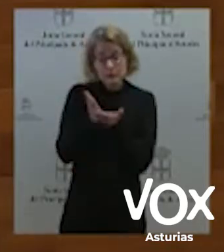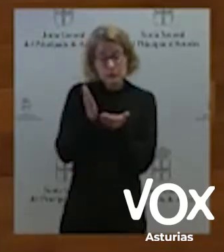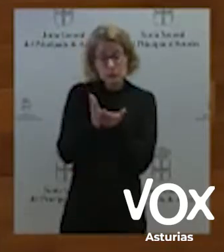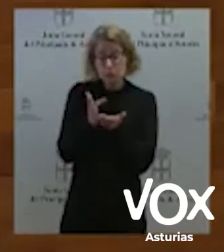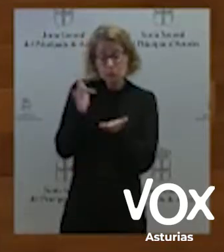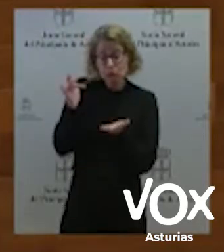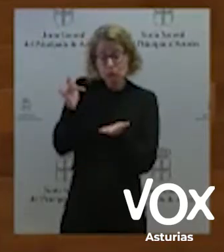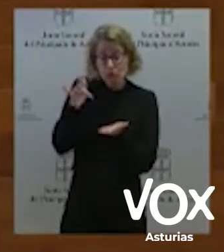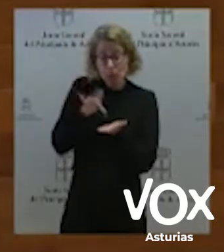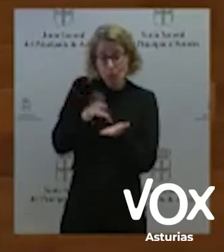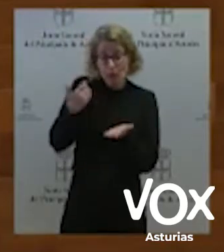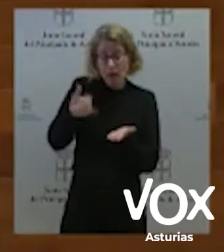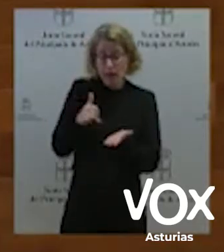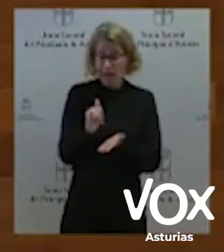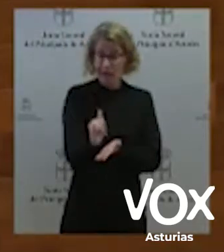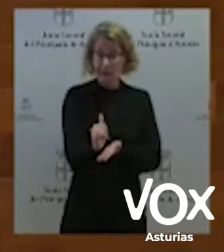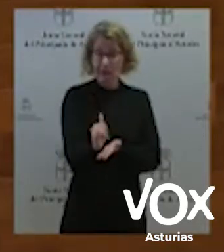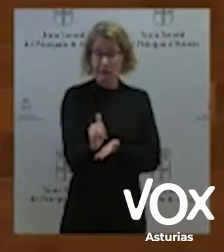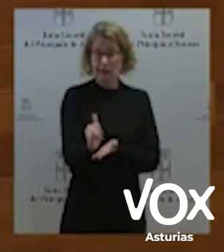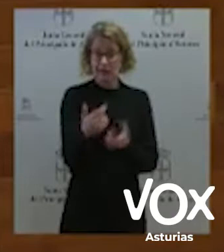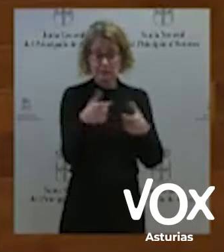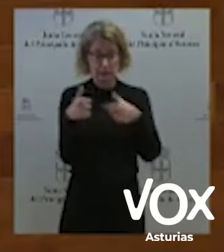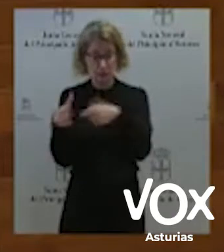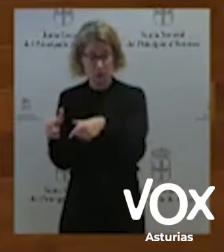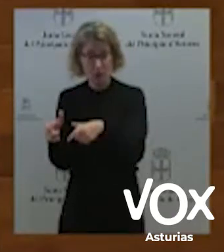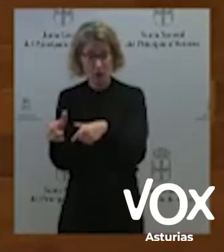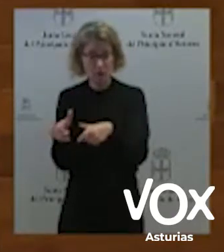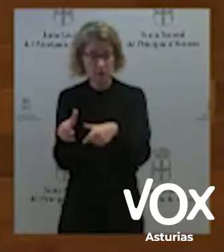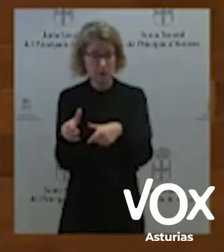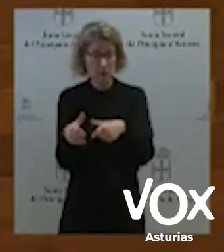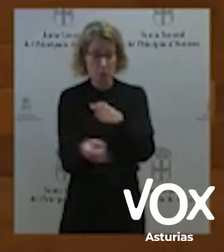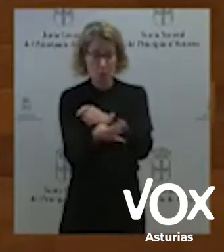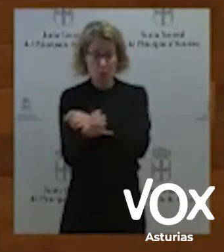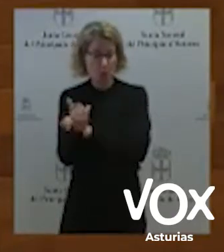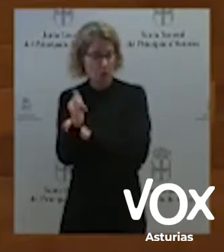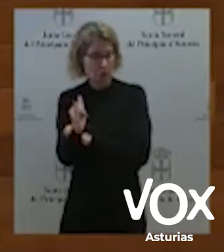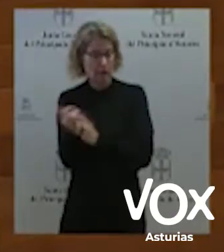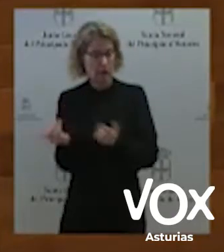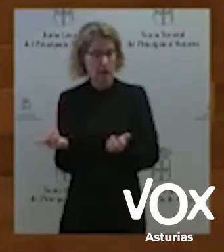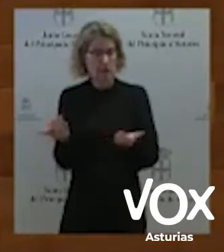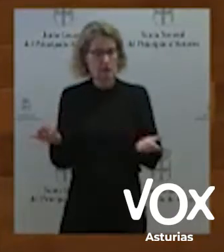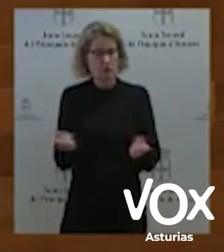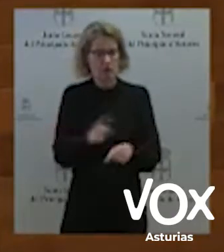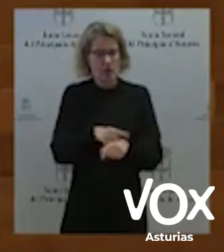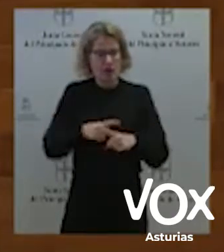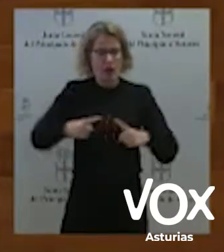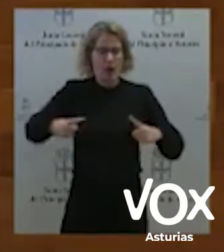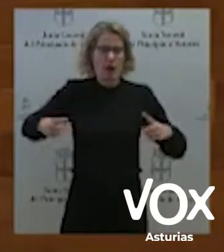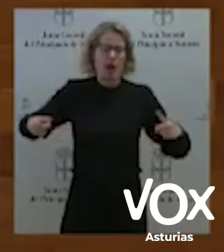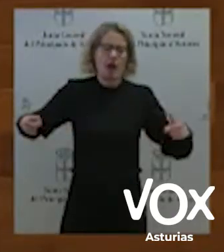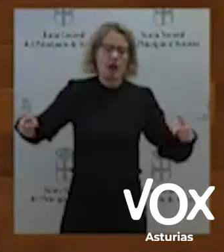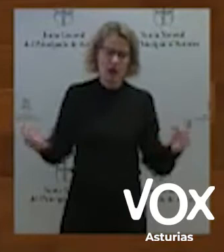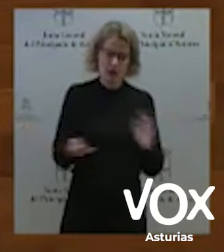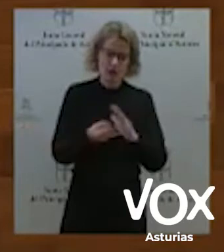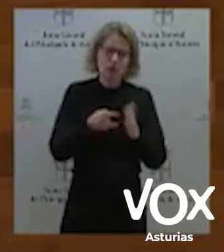están perfectamente determinados y lo que no necesitamos los asturianos es dilatar el tiempo, las soluciones requeridas a causa de la petición de